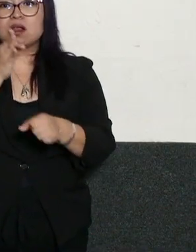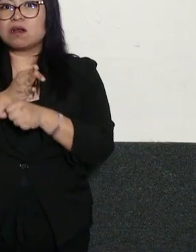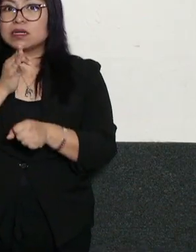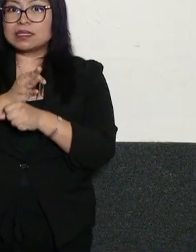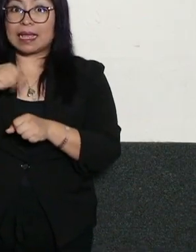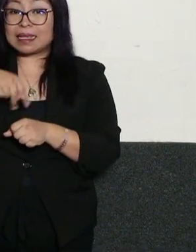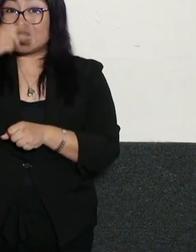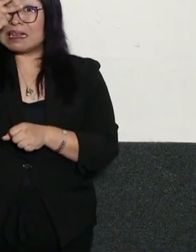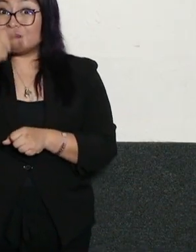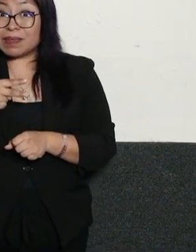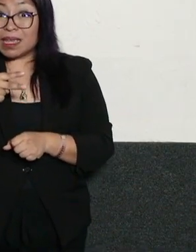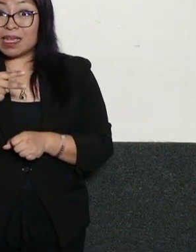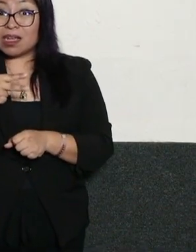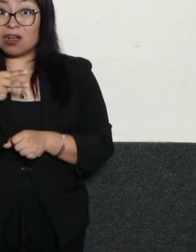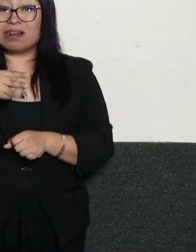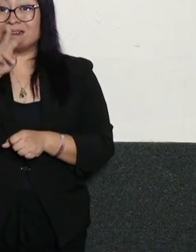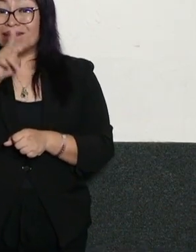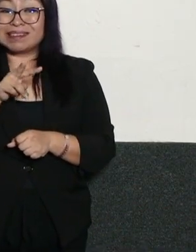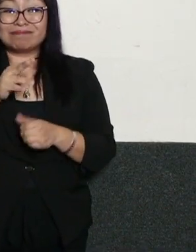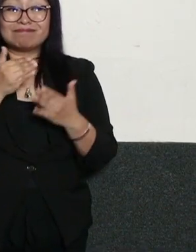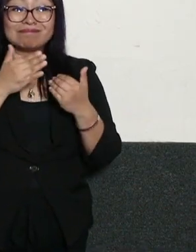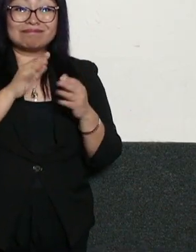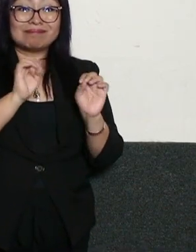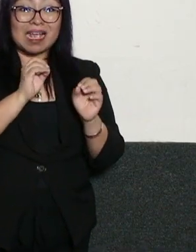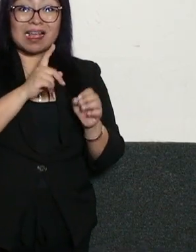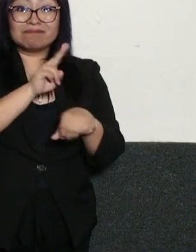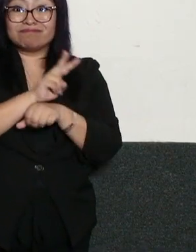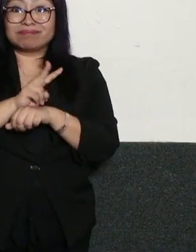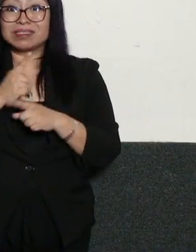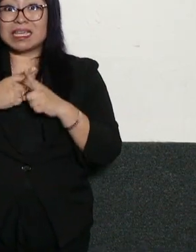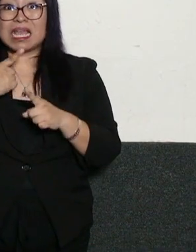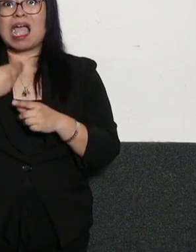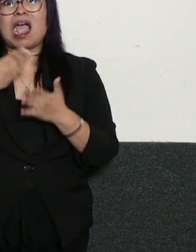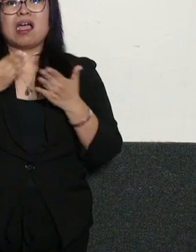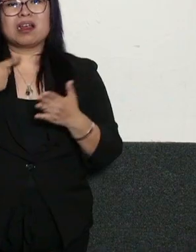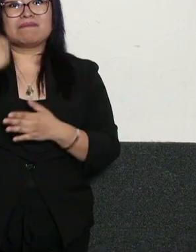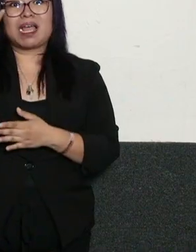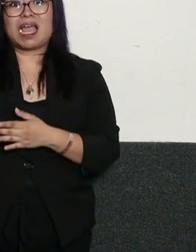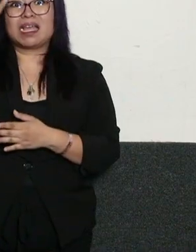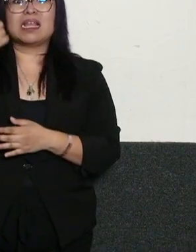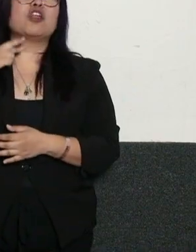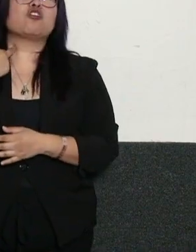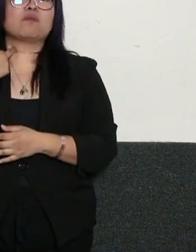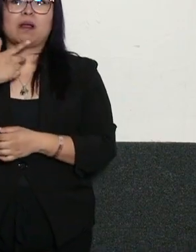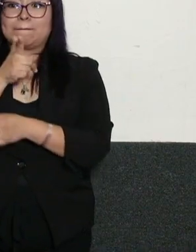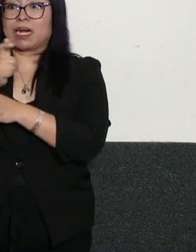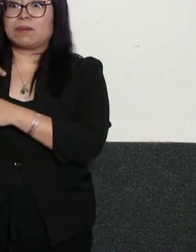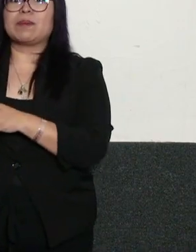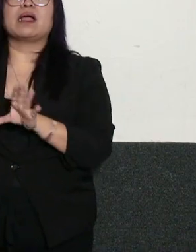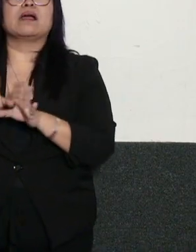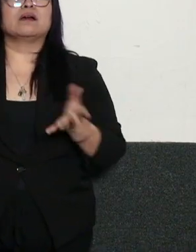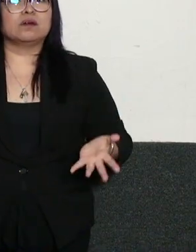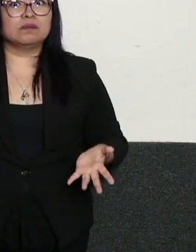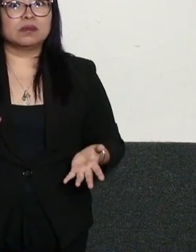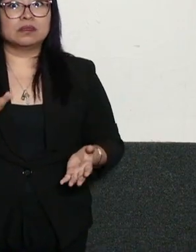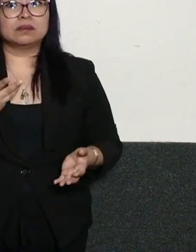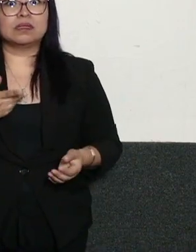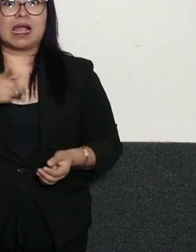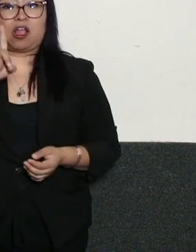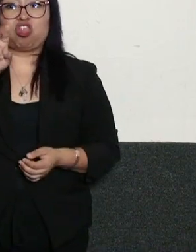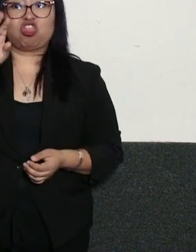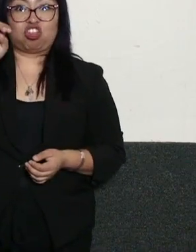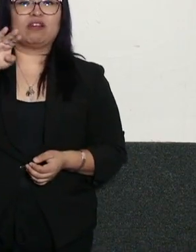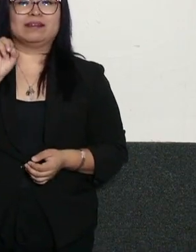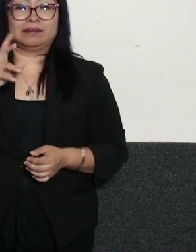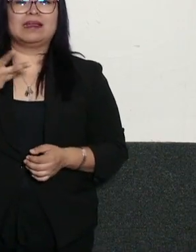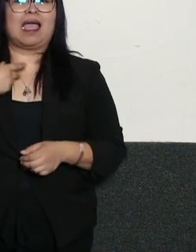en México es altísimo, no me quiero imaginar cuando quien dispare sea una máquina. No, ya está pasando. Claro, entonces, ¿hay los algún drones, ¿no?